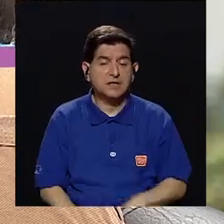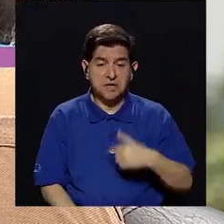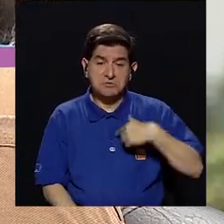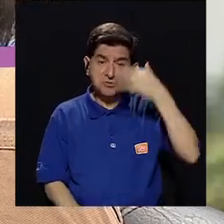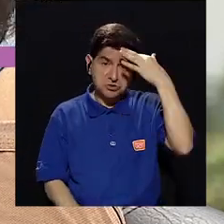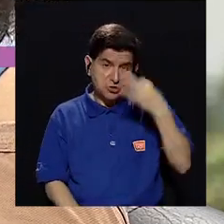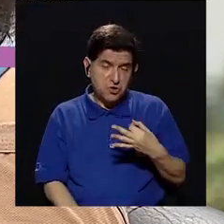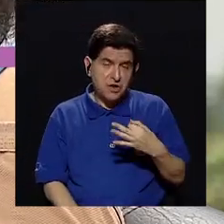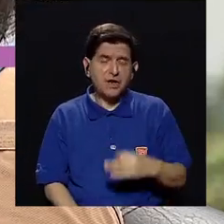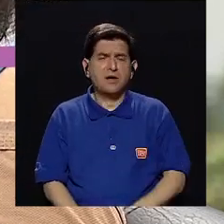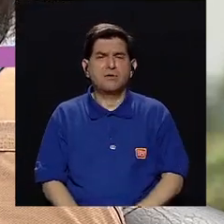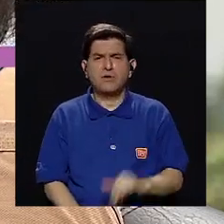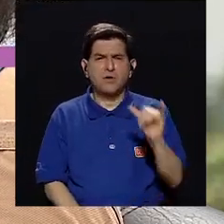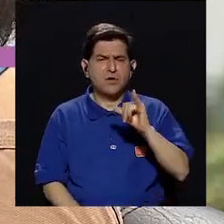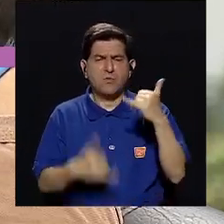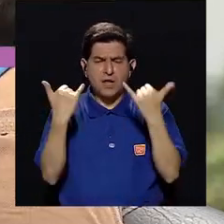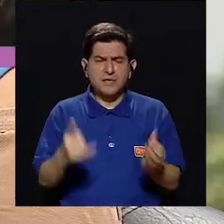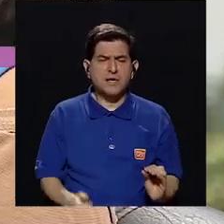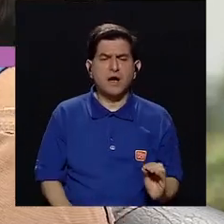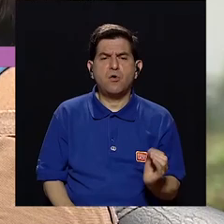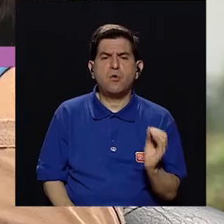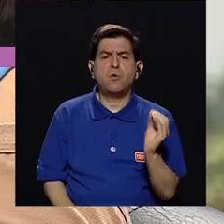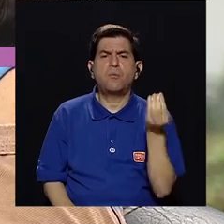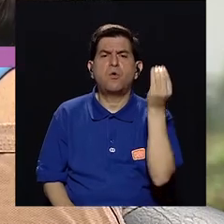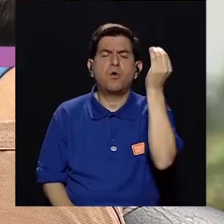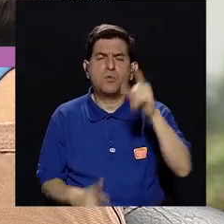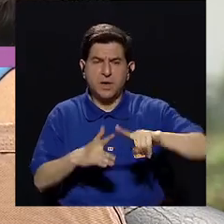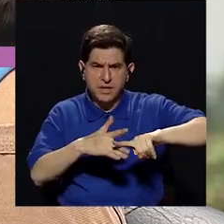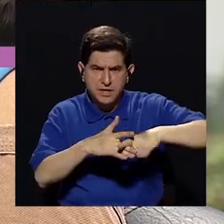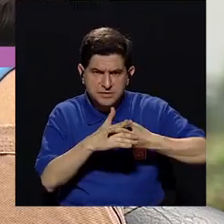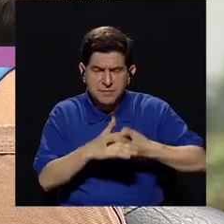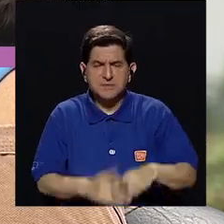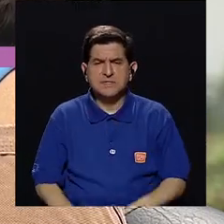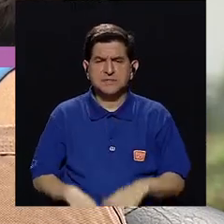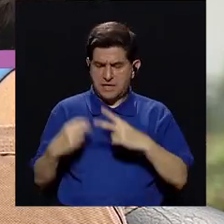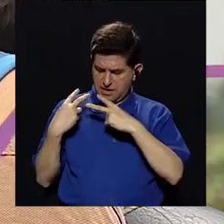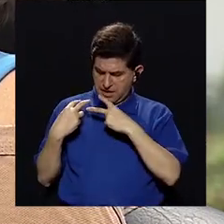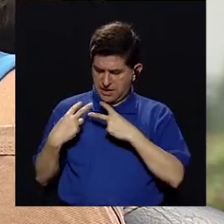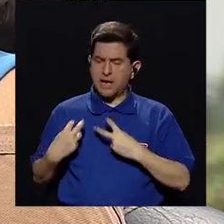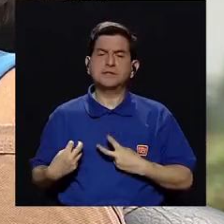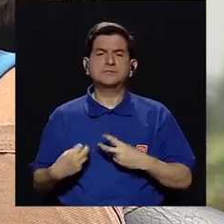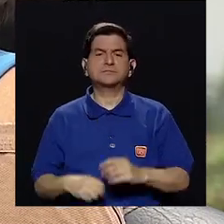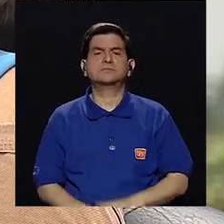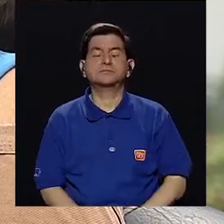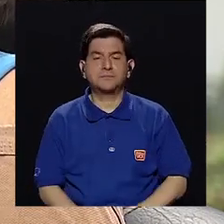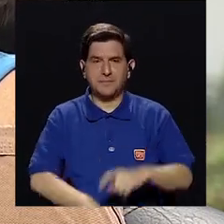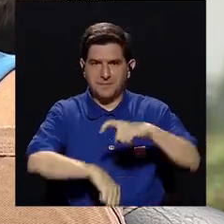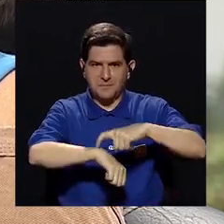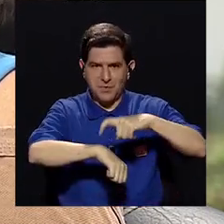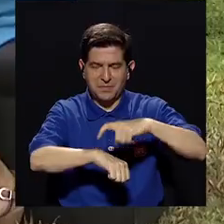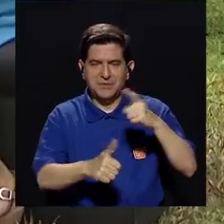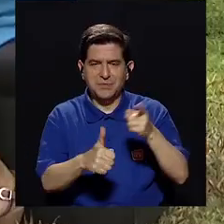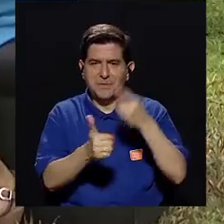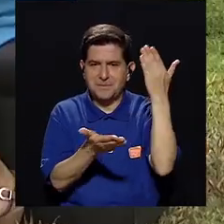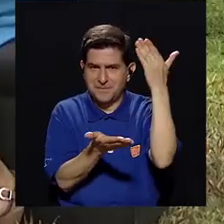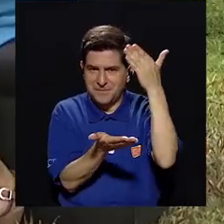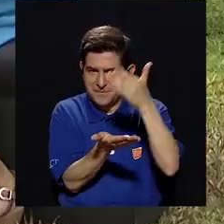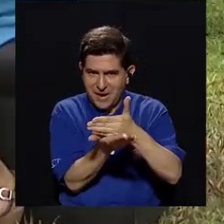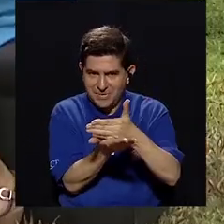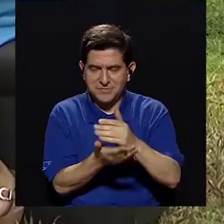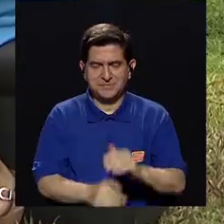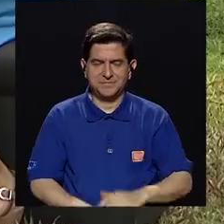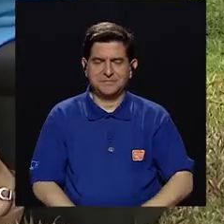me imagino que desde que ya también son adolescentes a comenzar a examinar ok en momento de hacer una primera